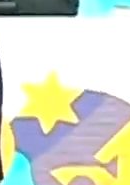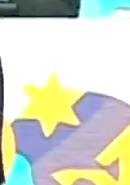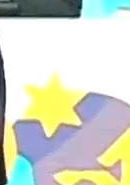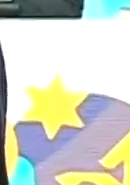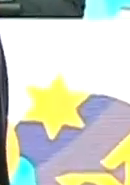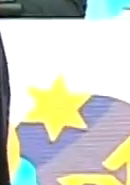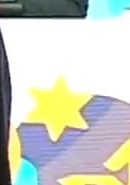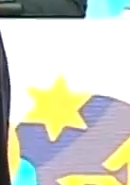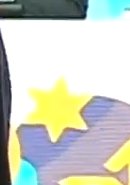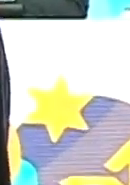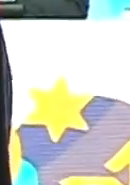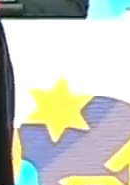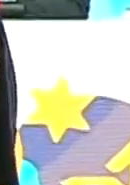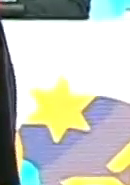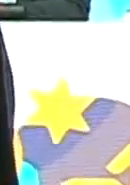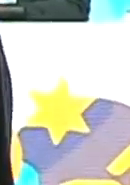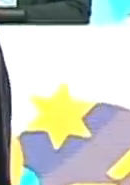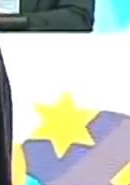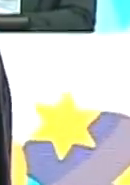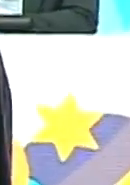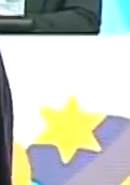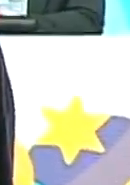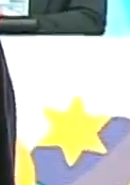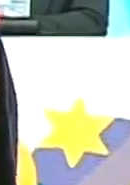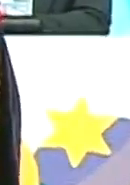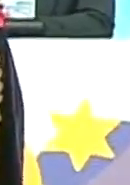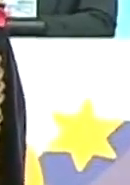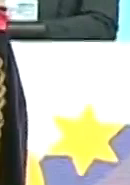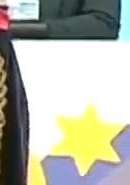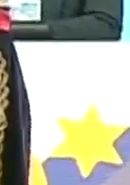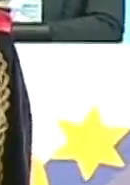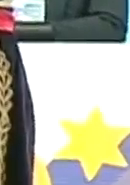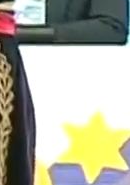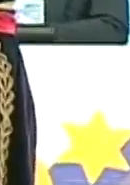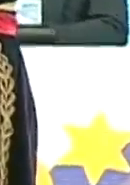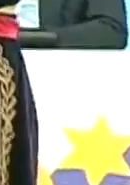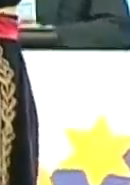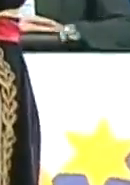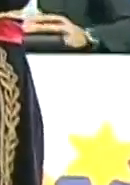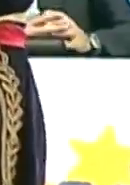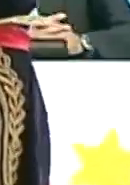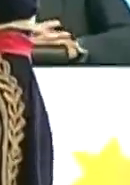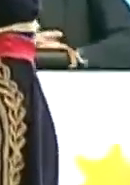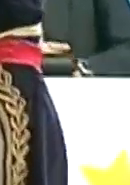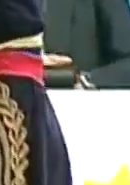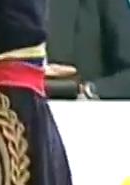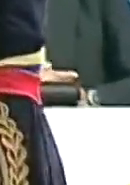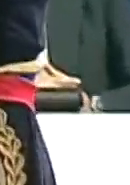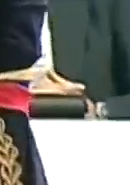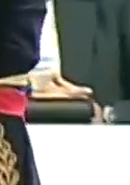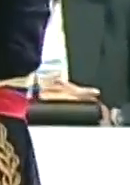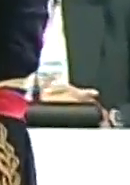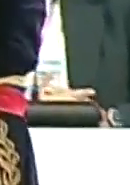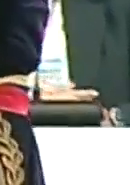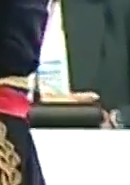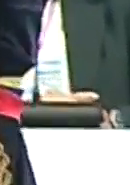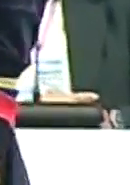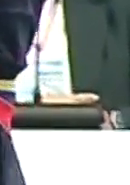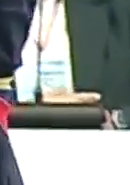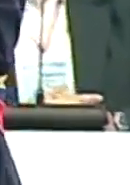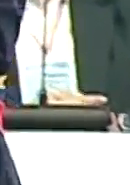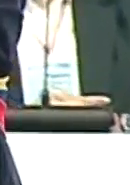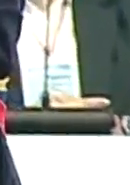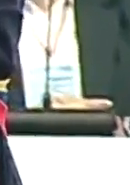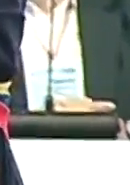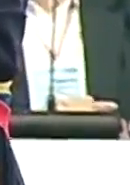Debo retirarme para descansar y estar presente en la cena. Lo mismo haré yo. Para mí habría sido